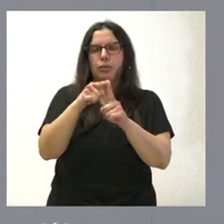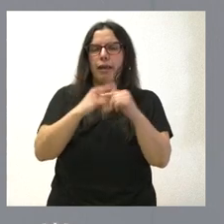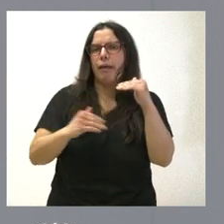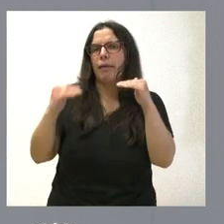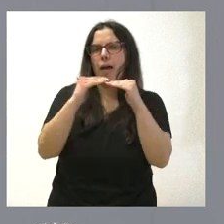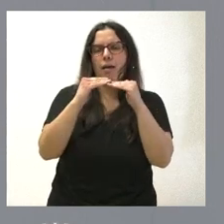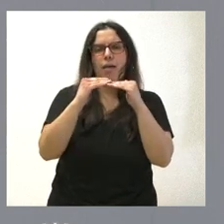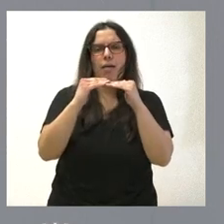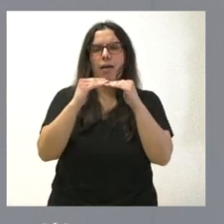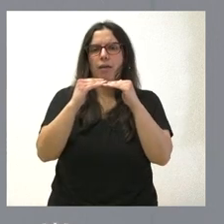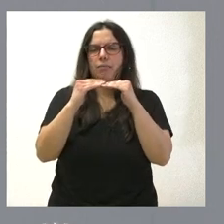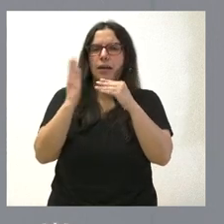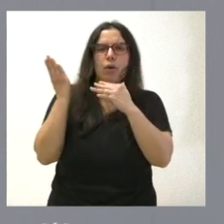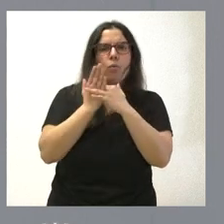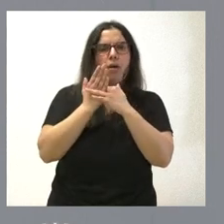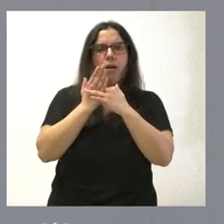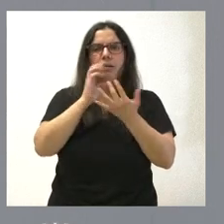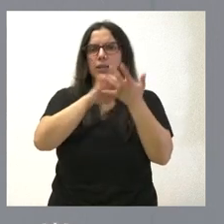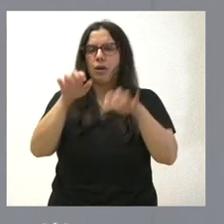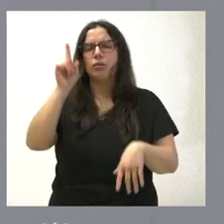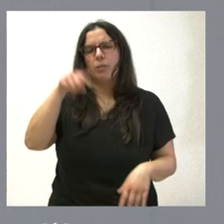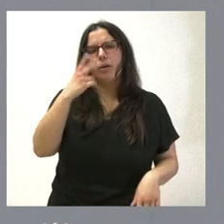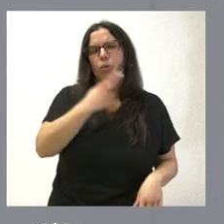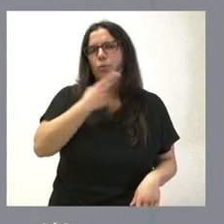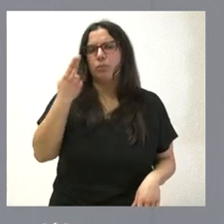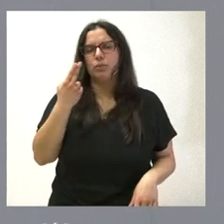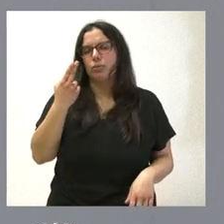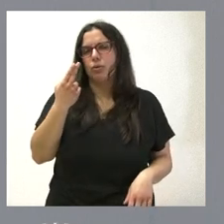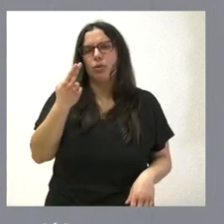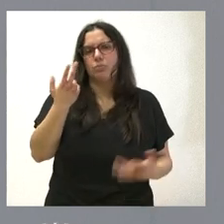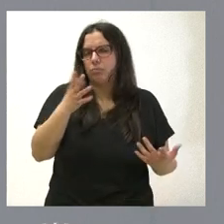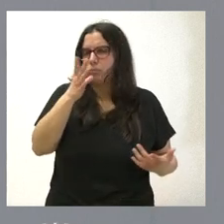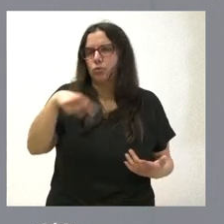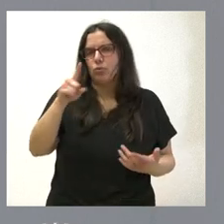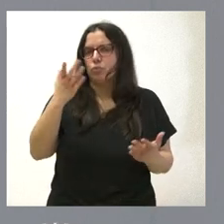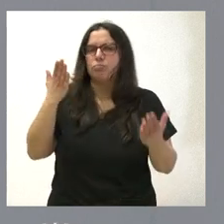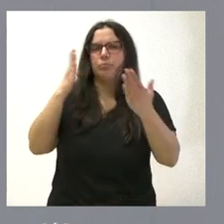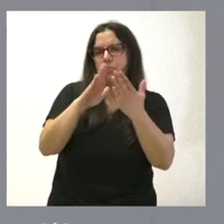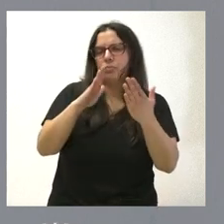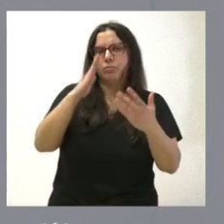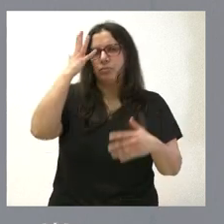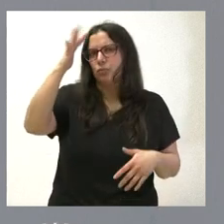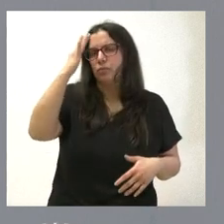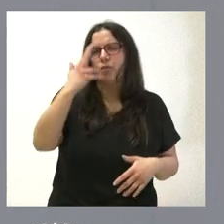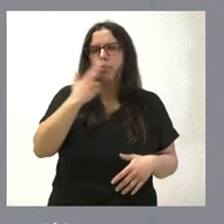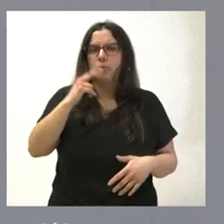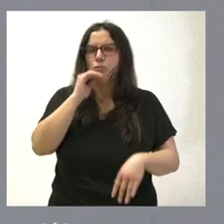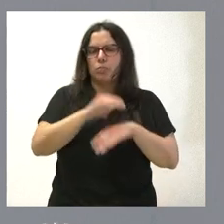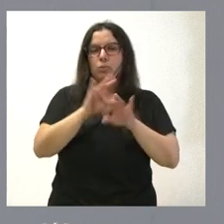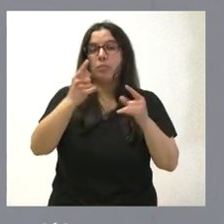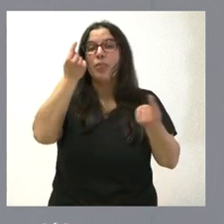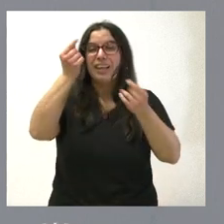de igualdad dentro de Castilla y león y también nuestro compromiso y haremos frente a esas ideas y los compromisos pero las cifras